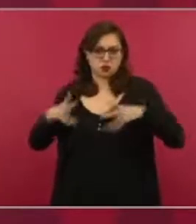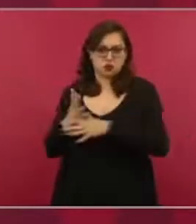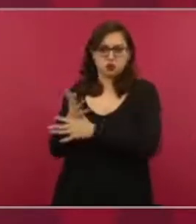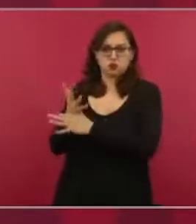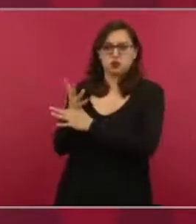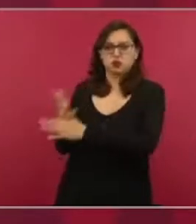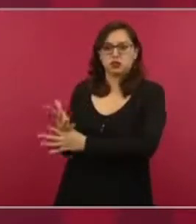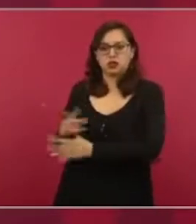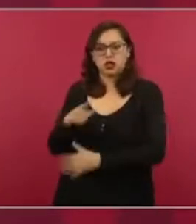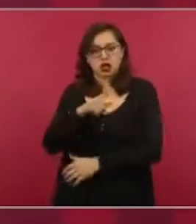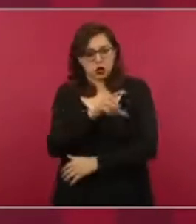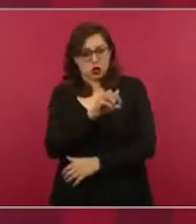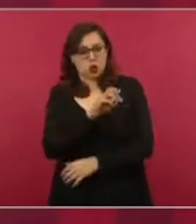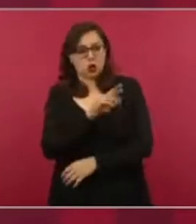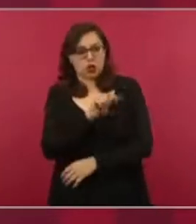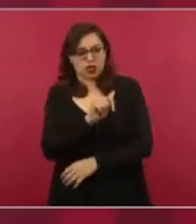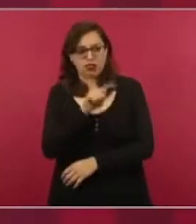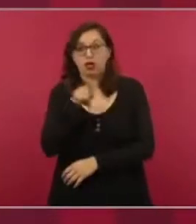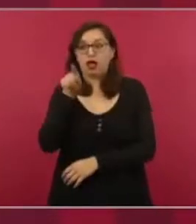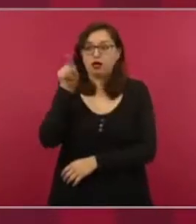en Valle de Bravo